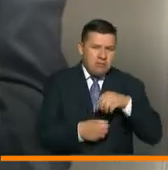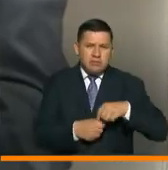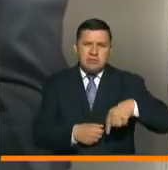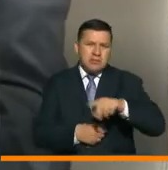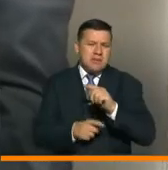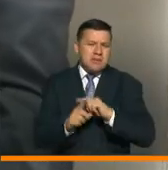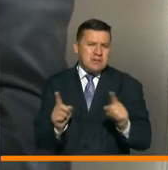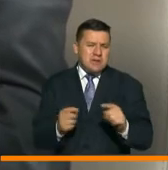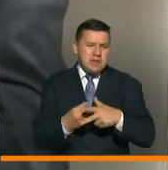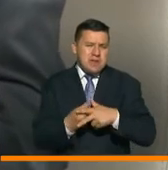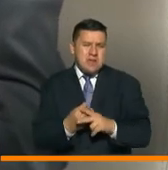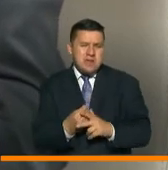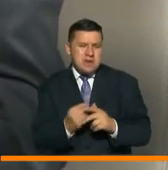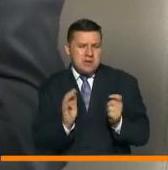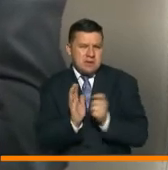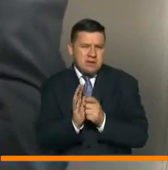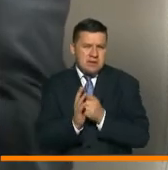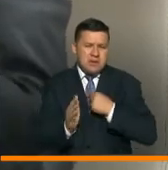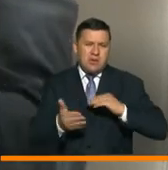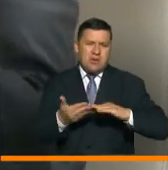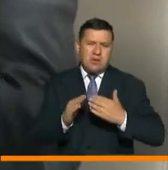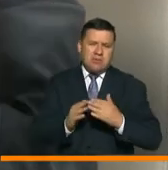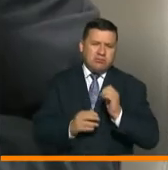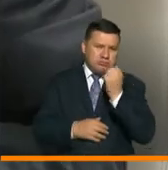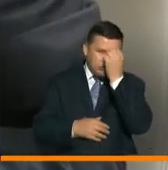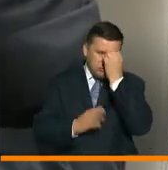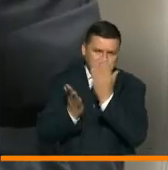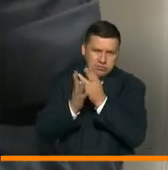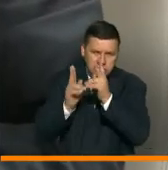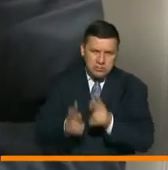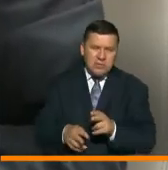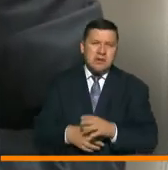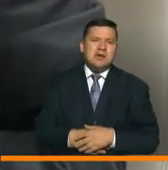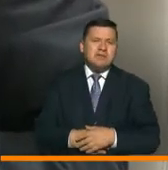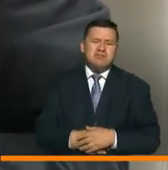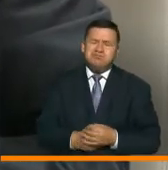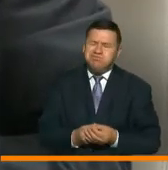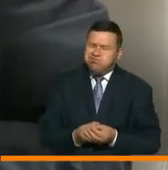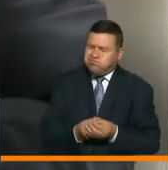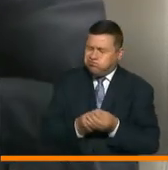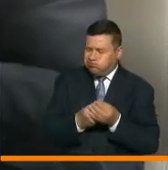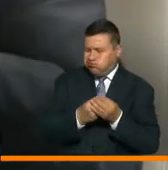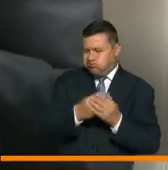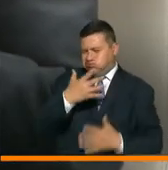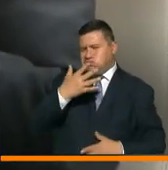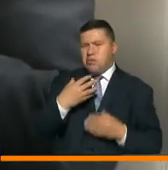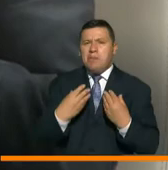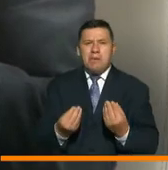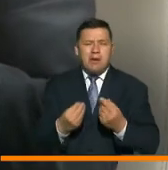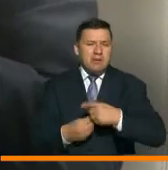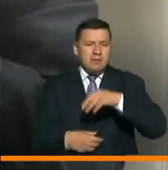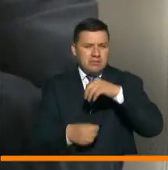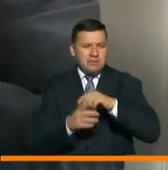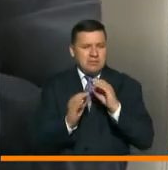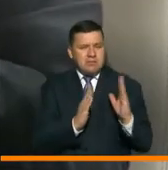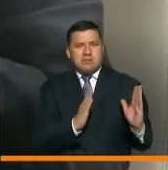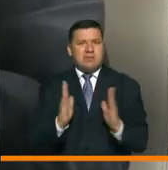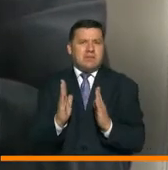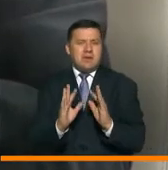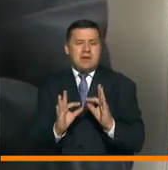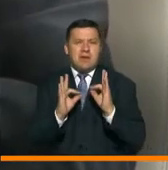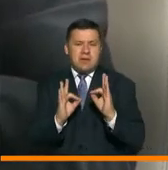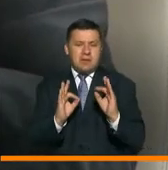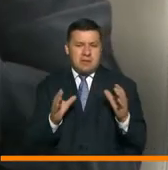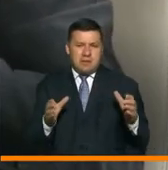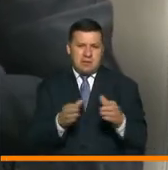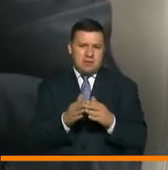con diferentes herramientas a nuestra comunidad, docentes y estudiantes. En fin, todo eso para poder garantizar la